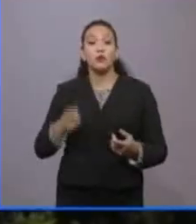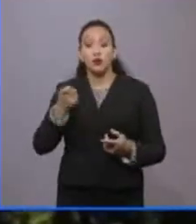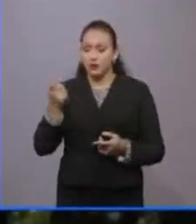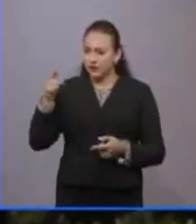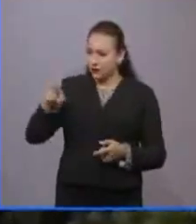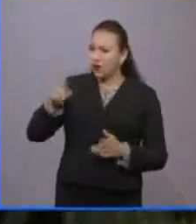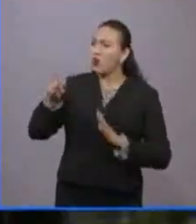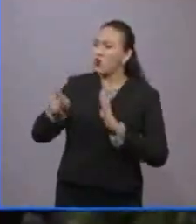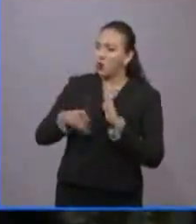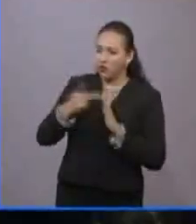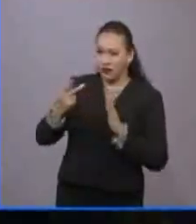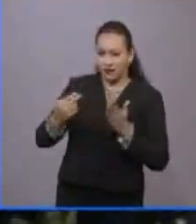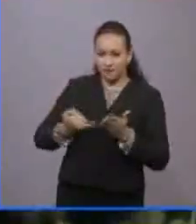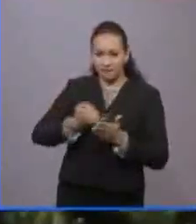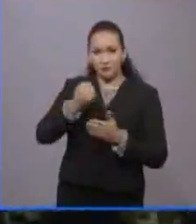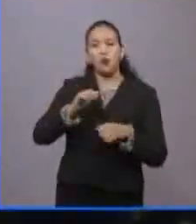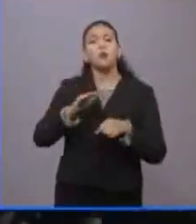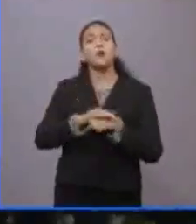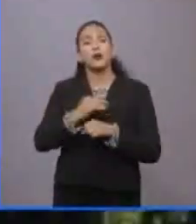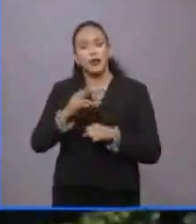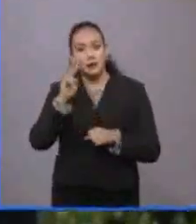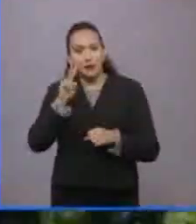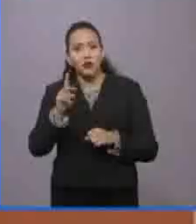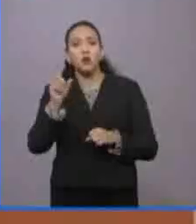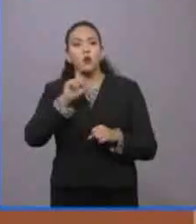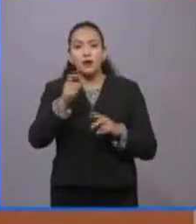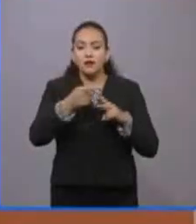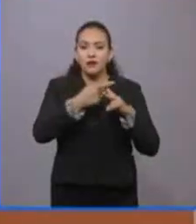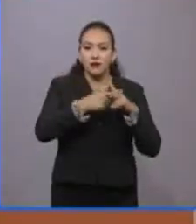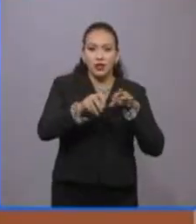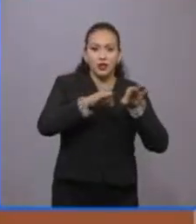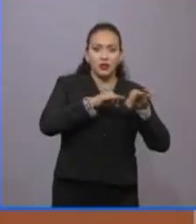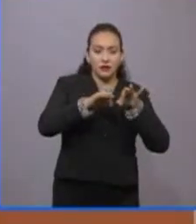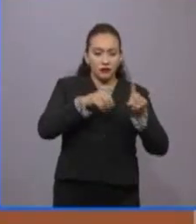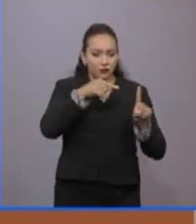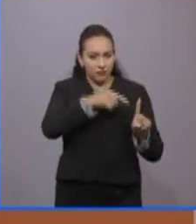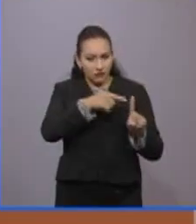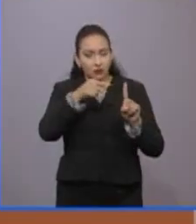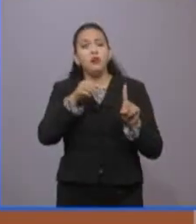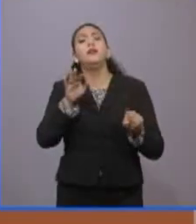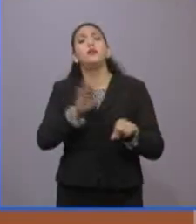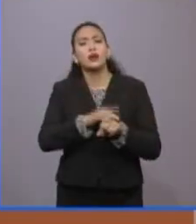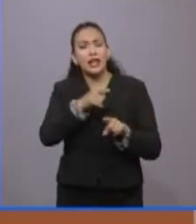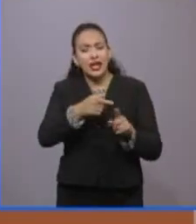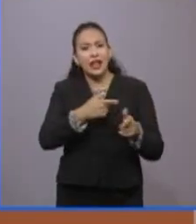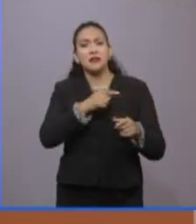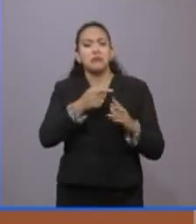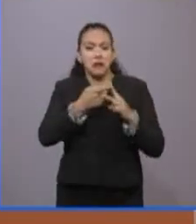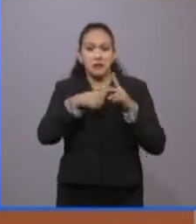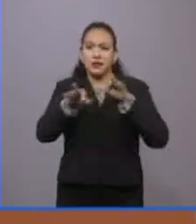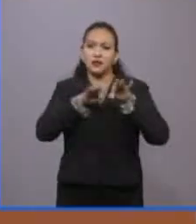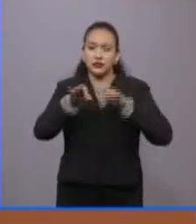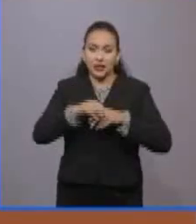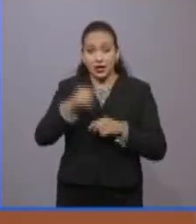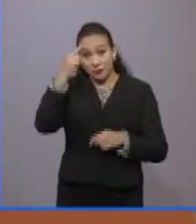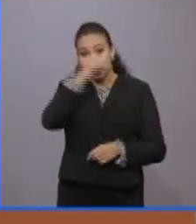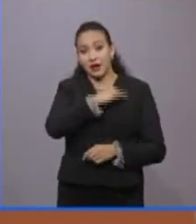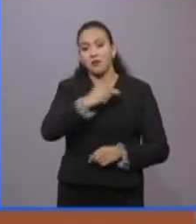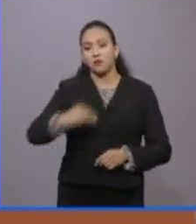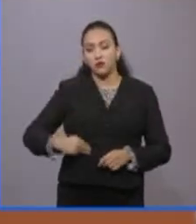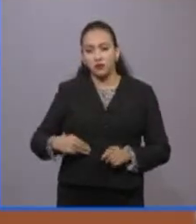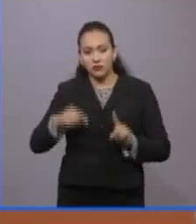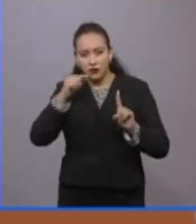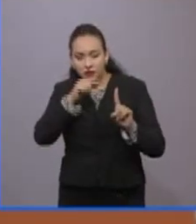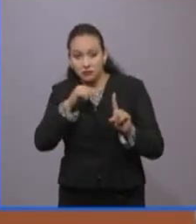nueva resolución en la que determine el momento a partir del cual surgió su derecho a desempeñar el cargo, para analizar si